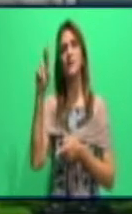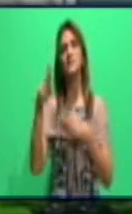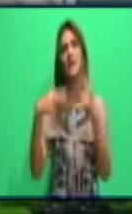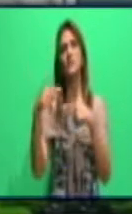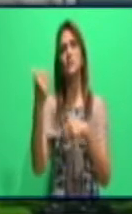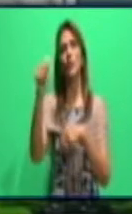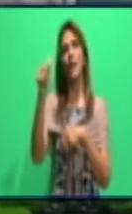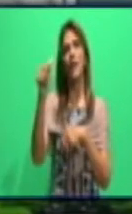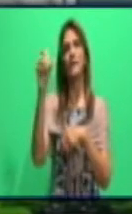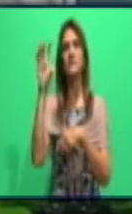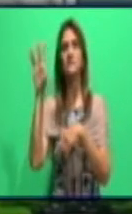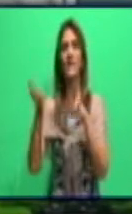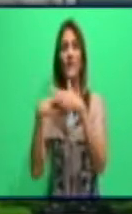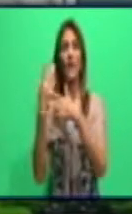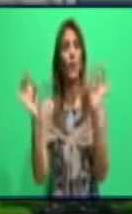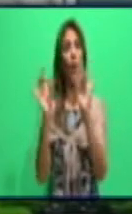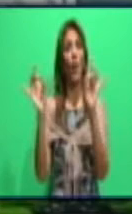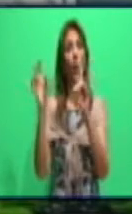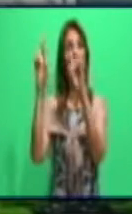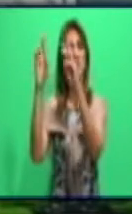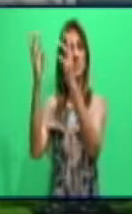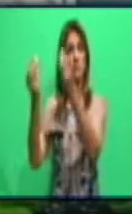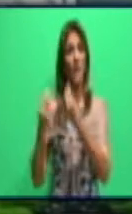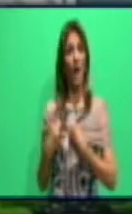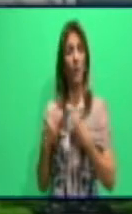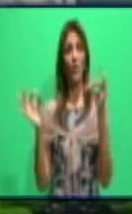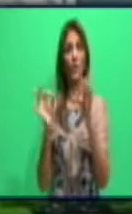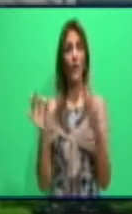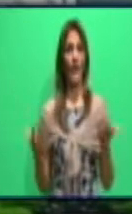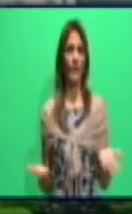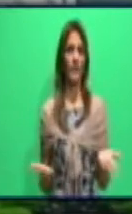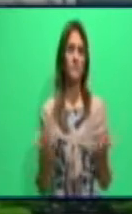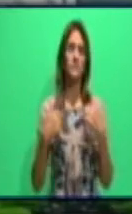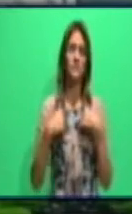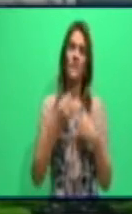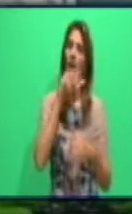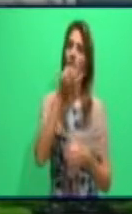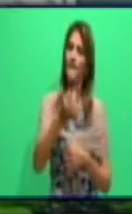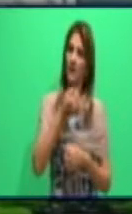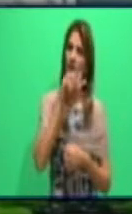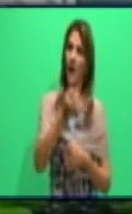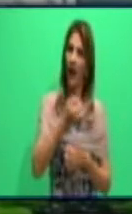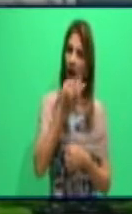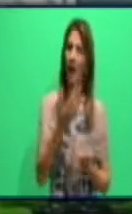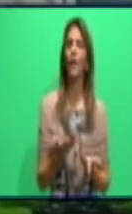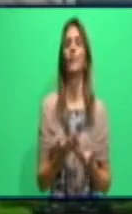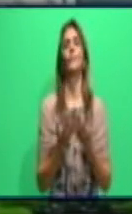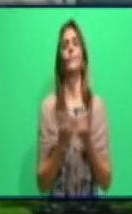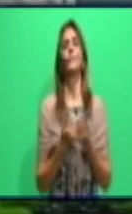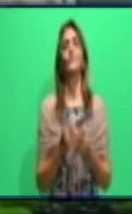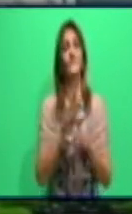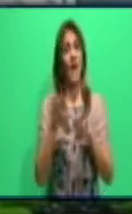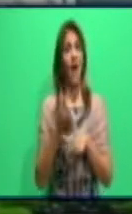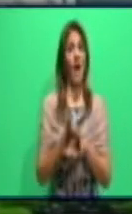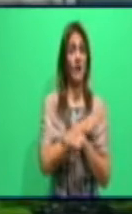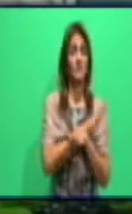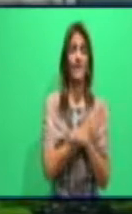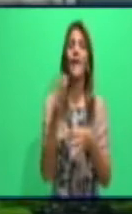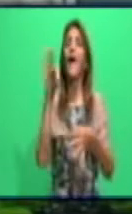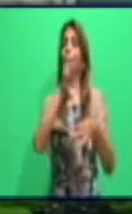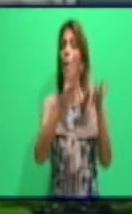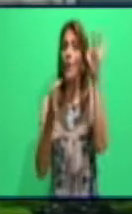su resultado no ha llegado. Aquí se ha explicado en varias oportunidades que el laboratorio de Granma todavía no está funcionando